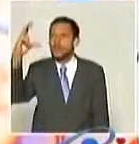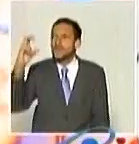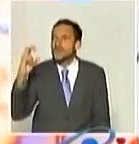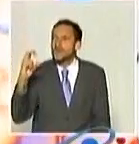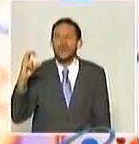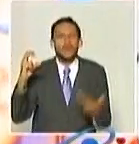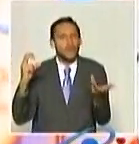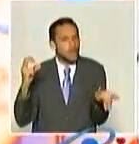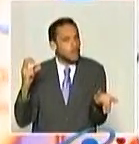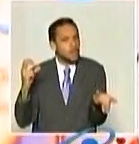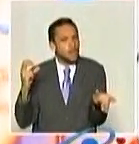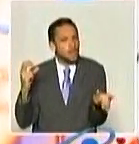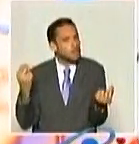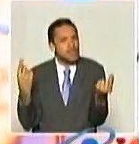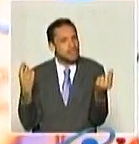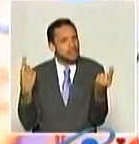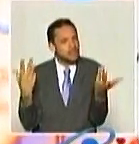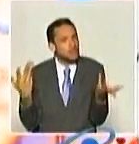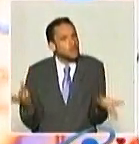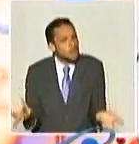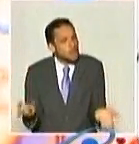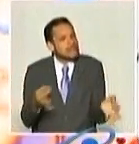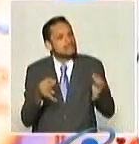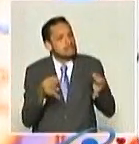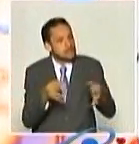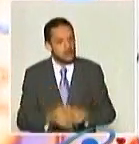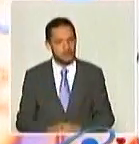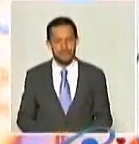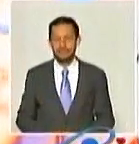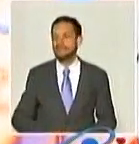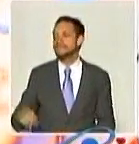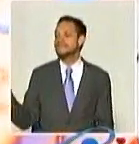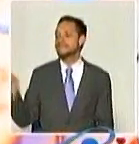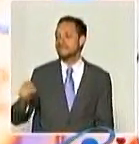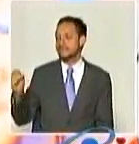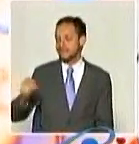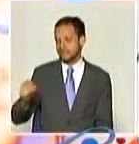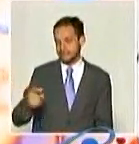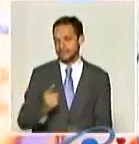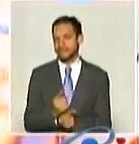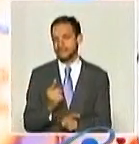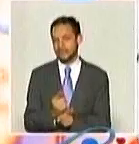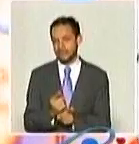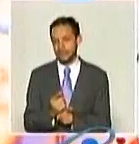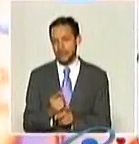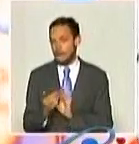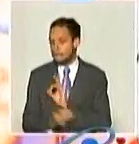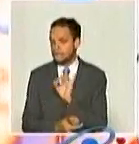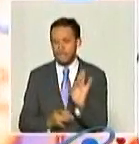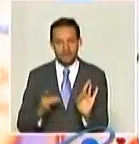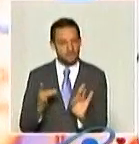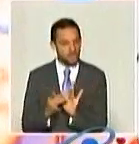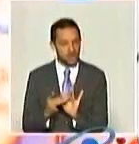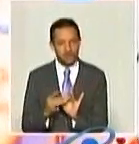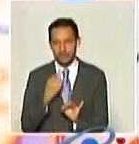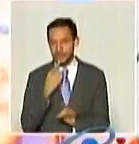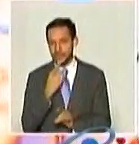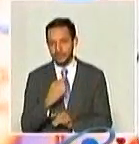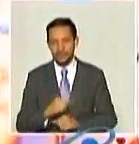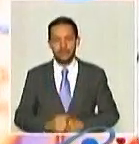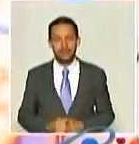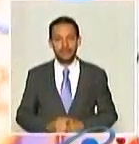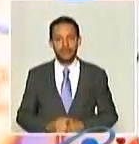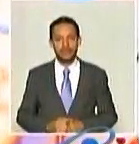están aplicando a la persona? Lo que decía el doctor Alonso ahora es muy preciso. A través de